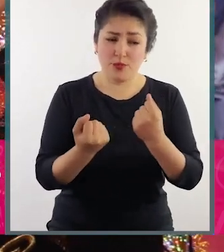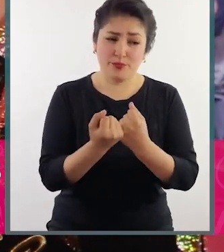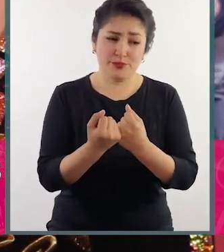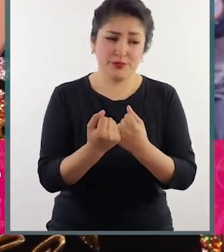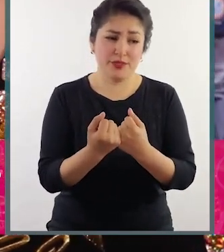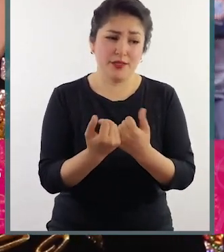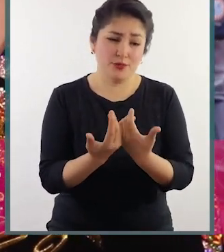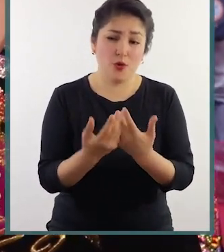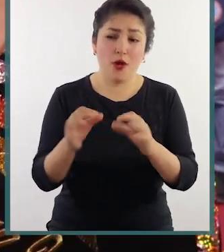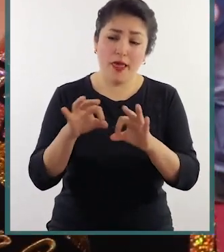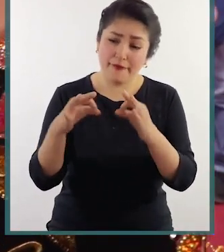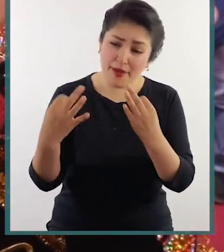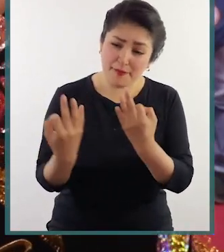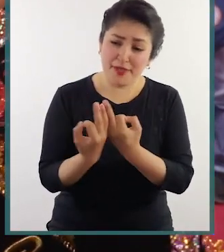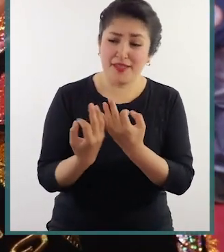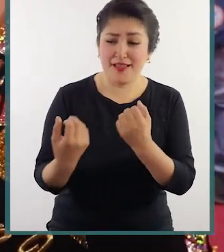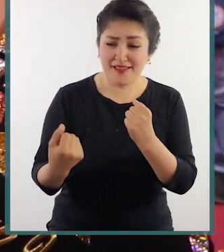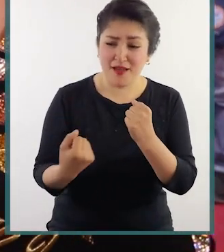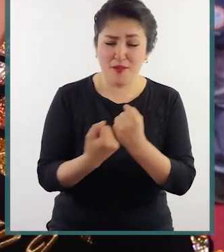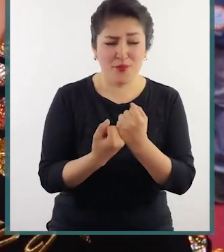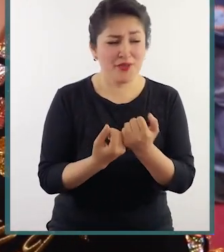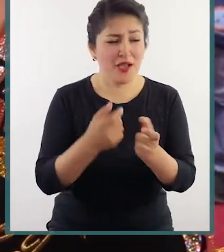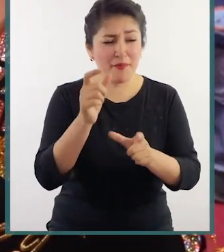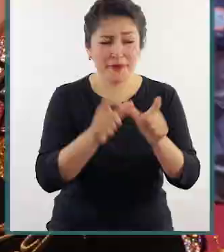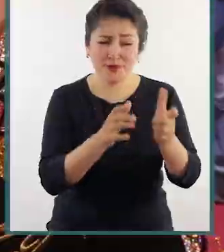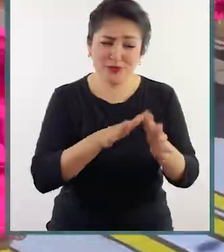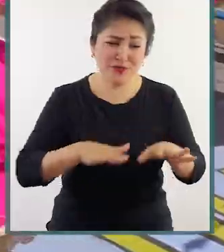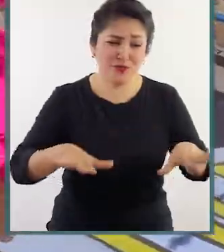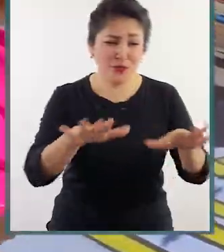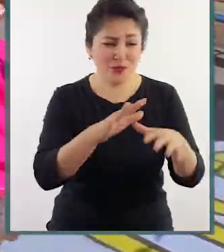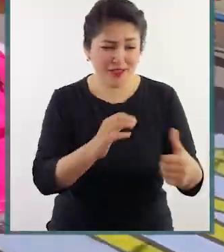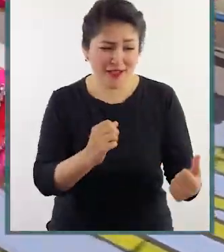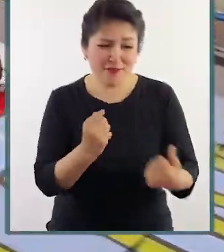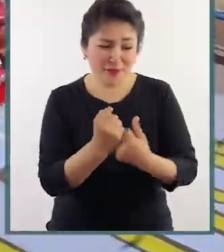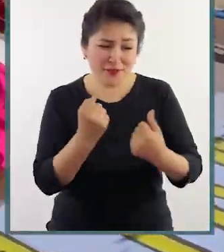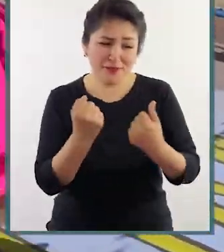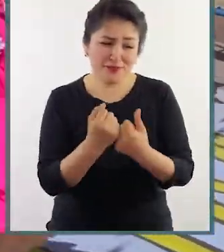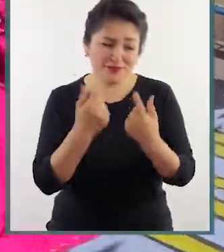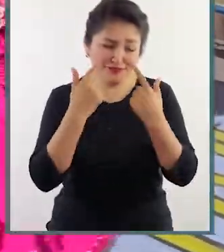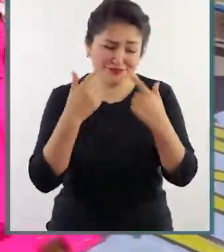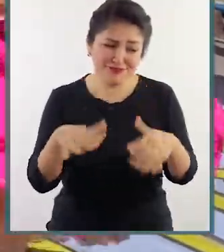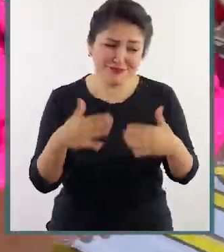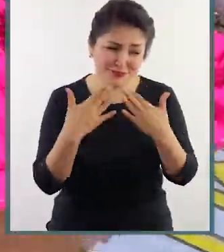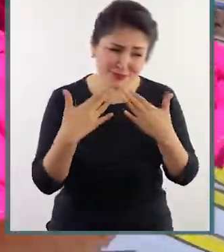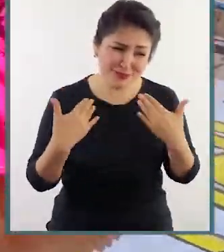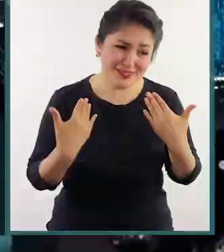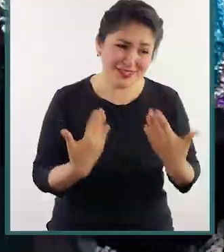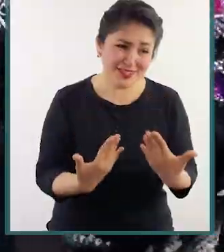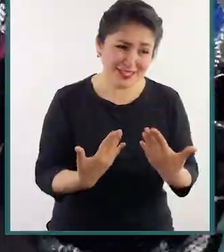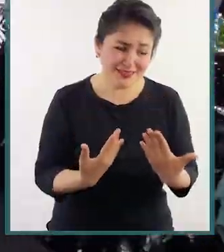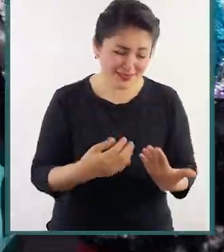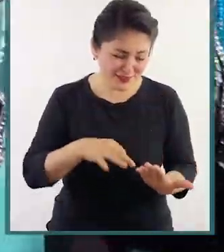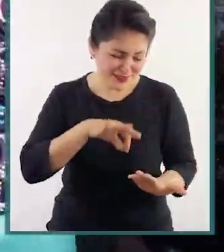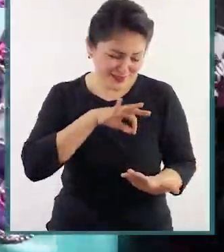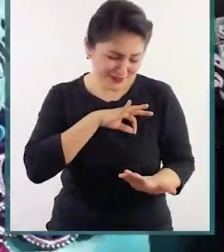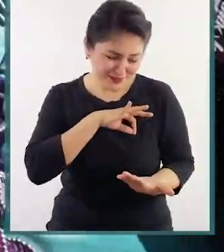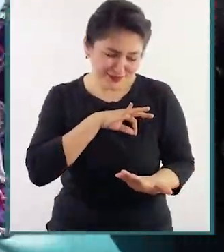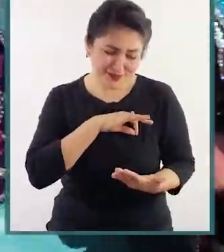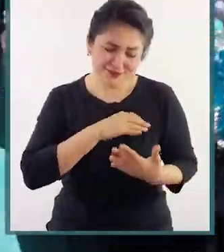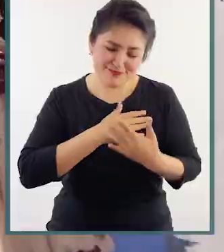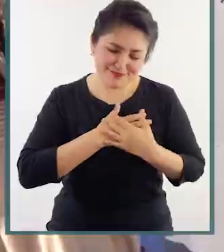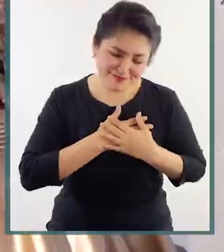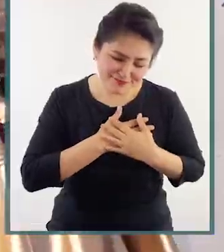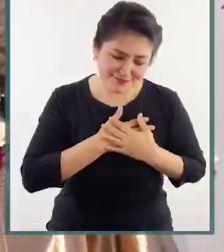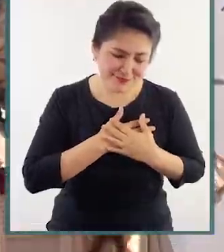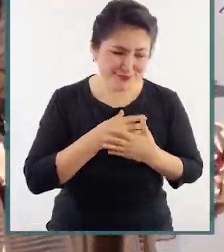apoyando, a nuestras familias, ¿no? Y a todas las personas que están acá en esta comisión, ¿no? Este reconocimiento es de verdad algo